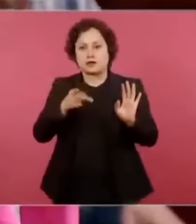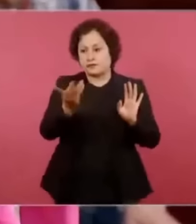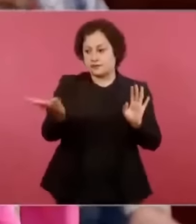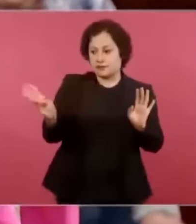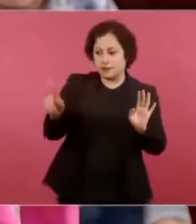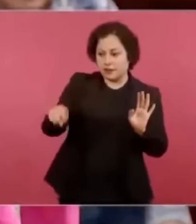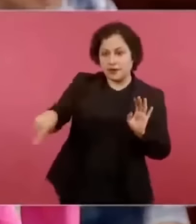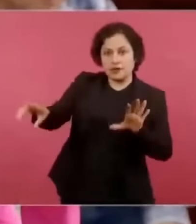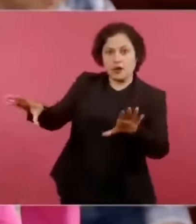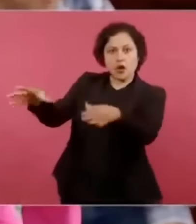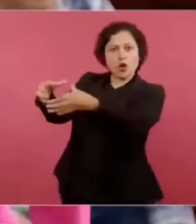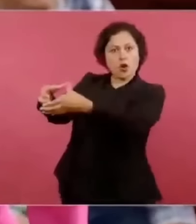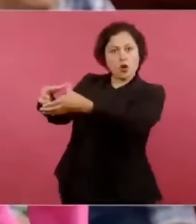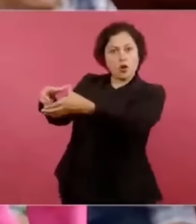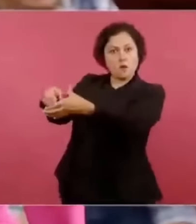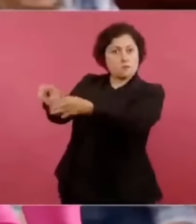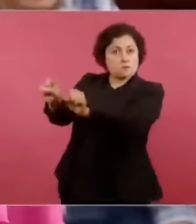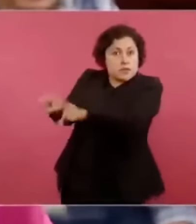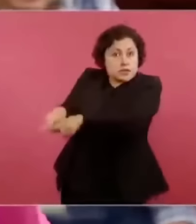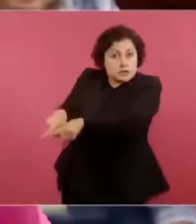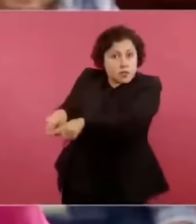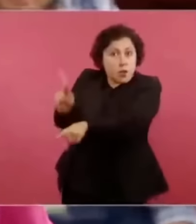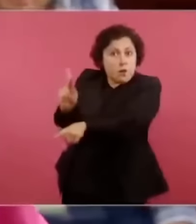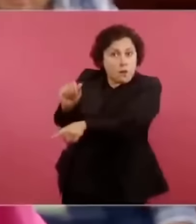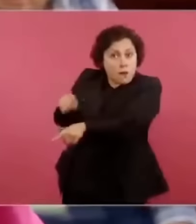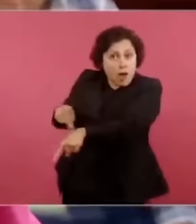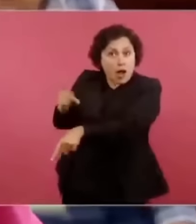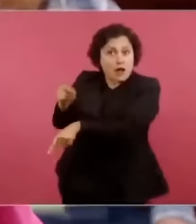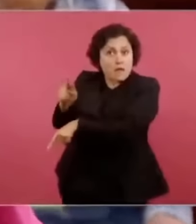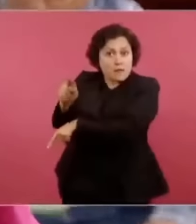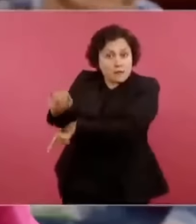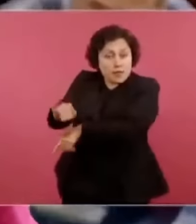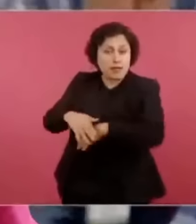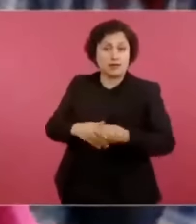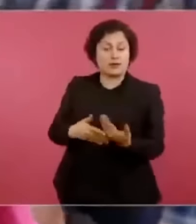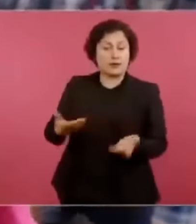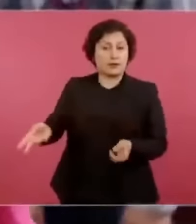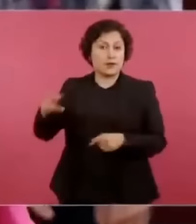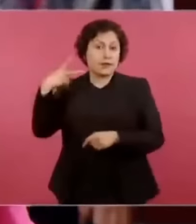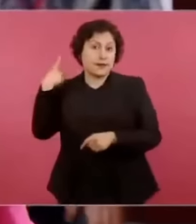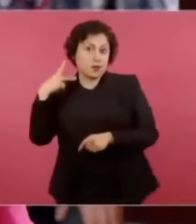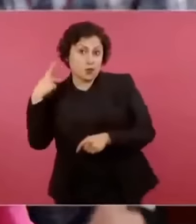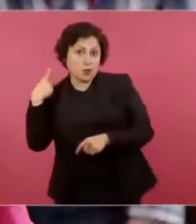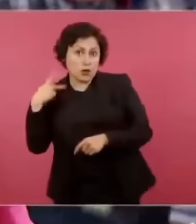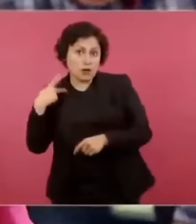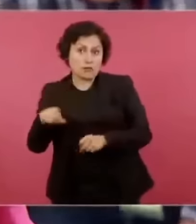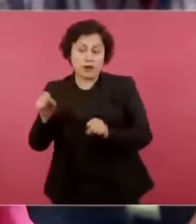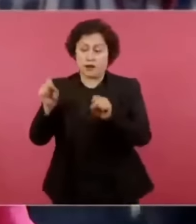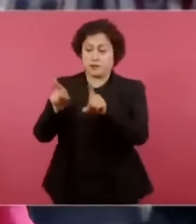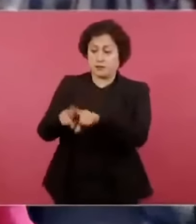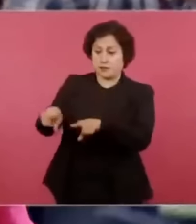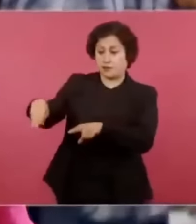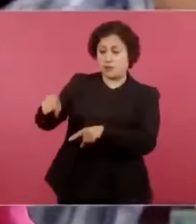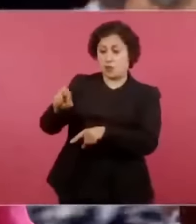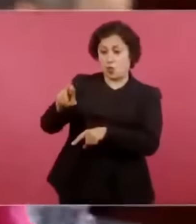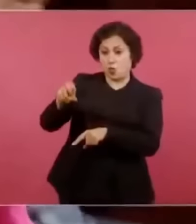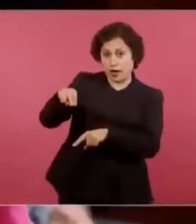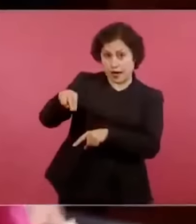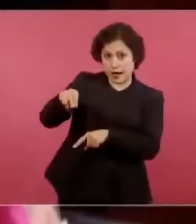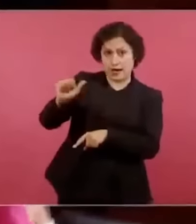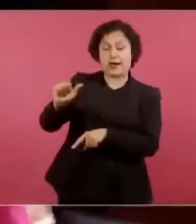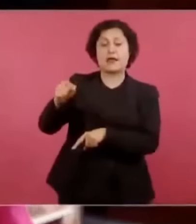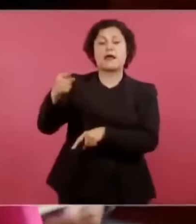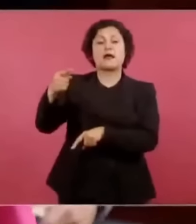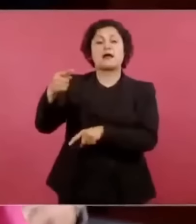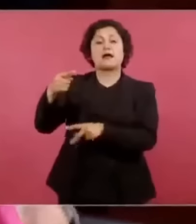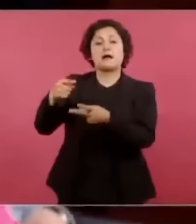padrecismo, sí, del panismo, sí, y acá en Puebla, sí, los priistas y los morenovallistas. O sea,